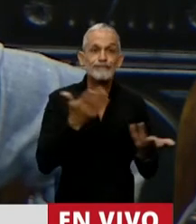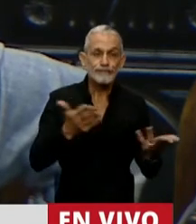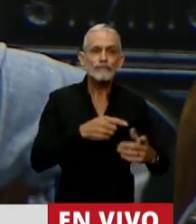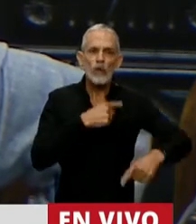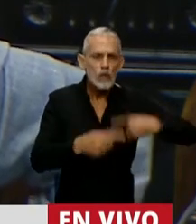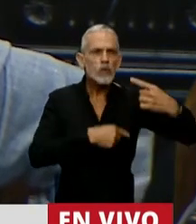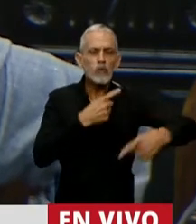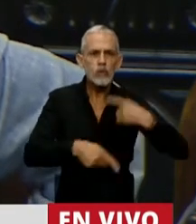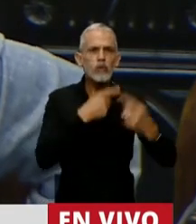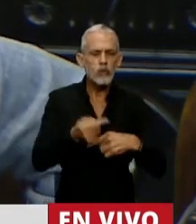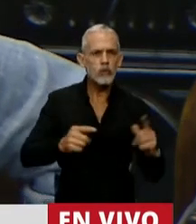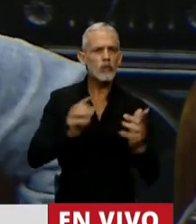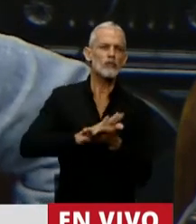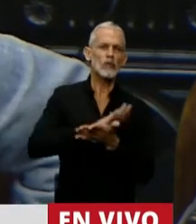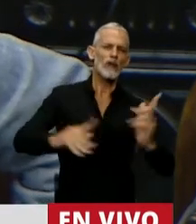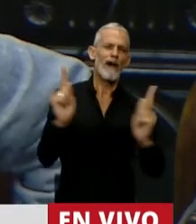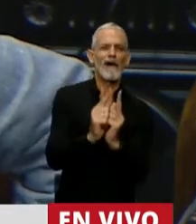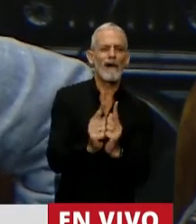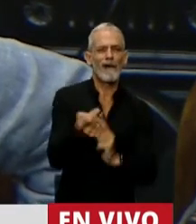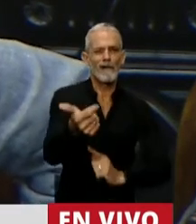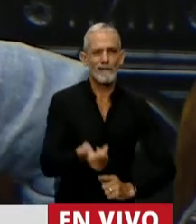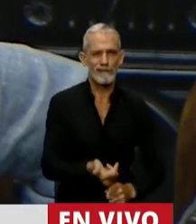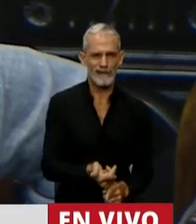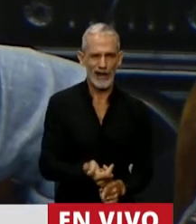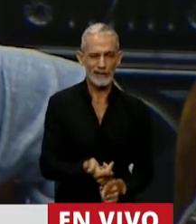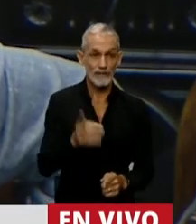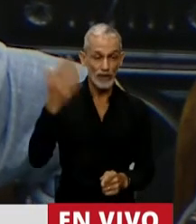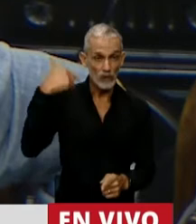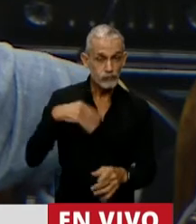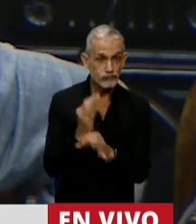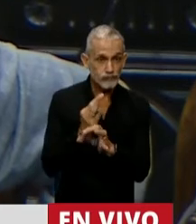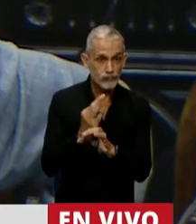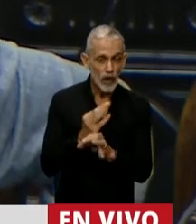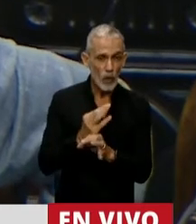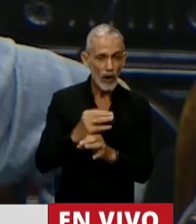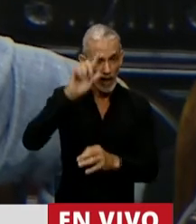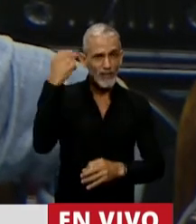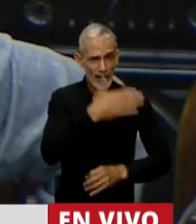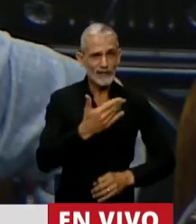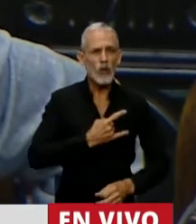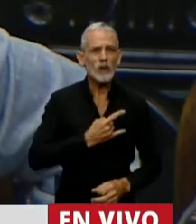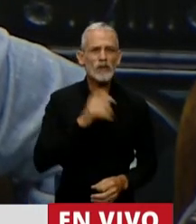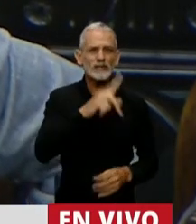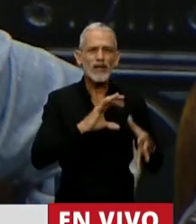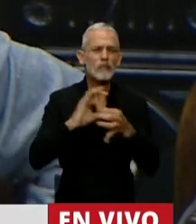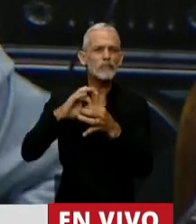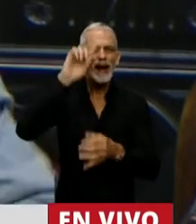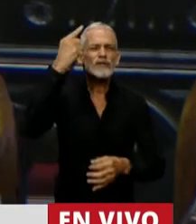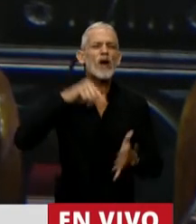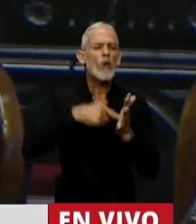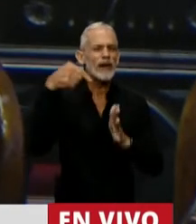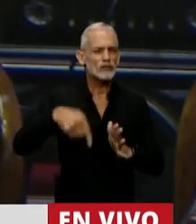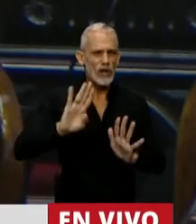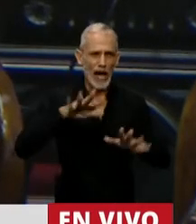continuidad estos atajos. Miren, yo hace muchos años estudié en un colegio estatal, en un colegio universitario, el Colegio Nacional de Buenos Aires. Allí